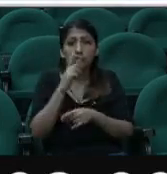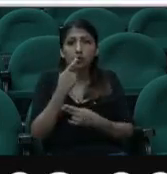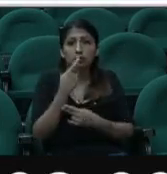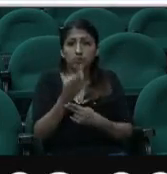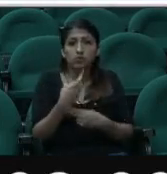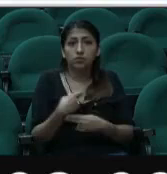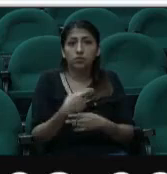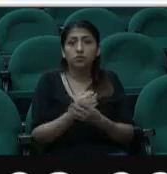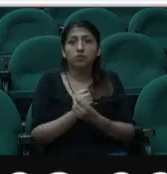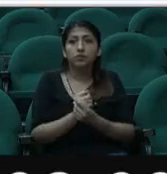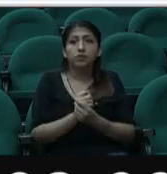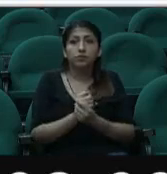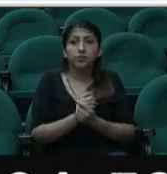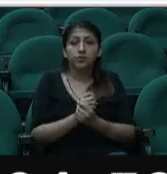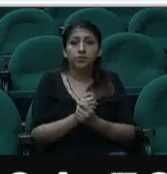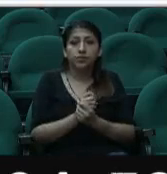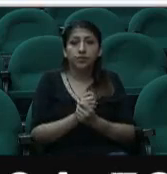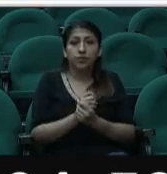su respuesta